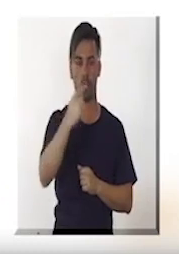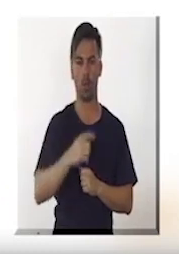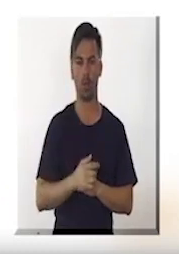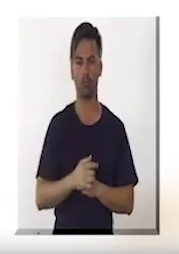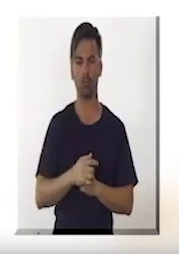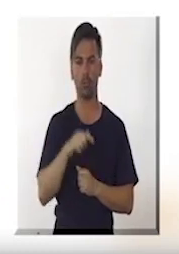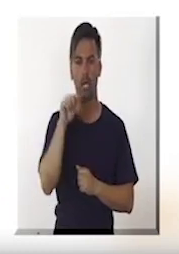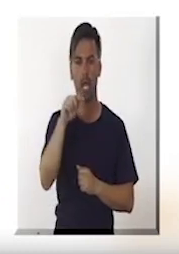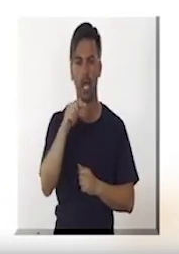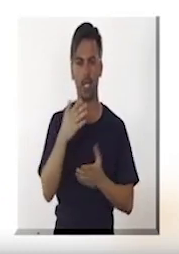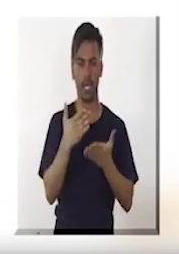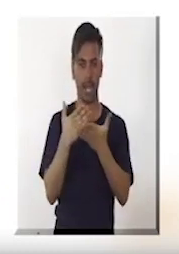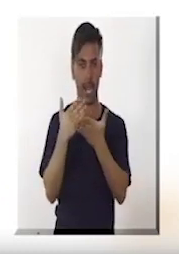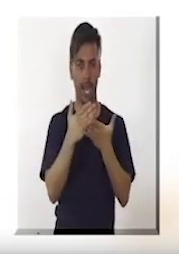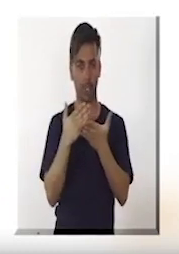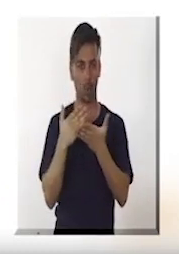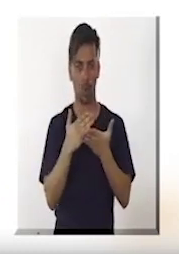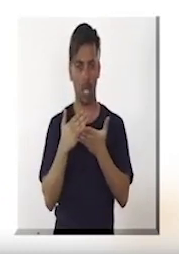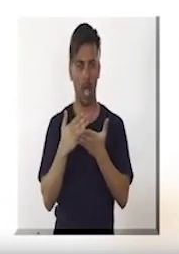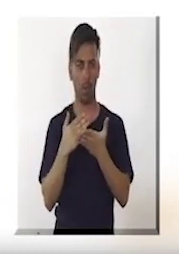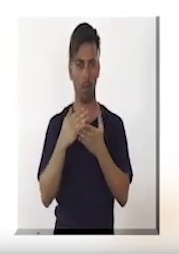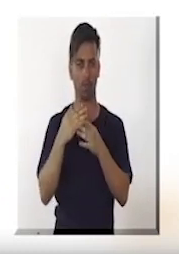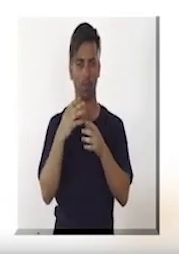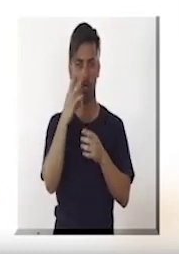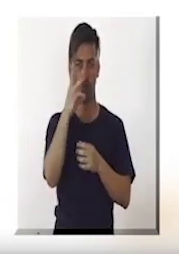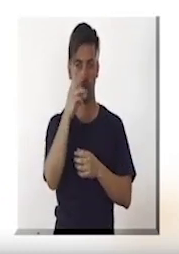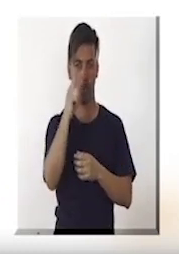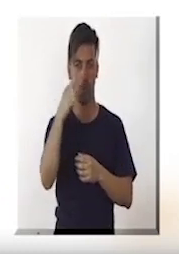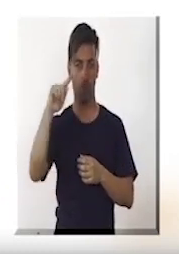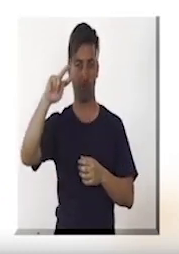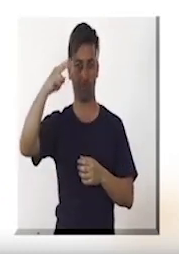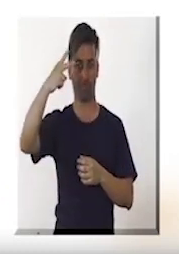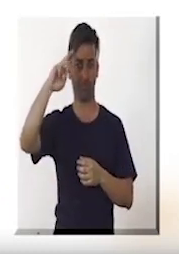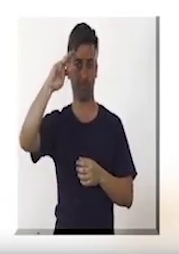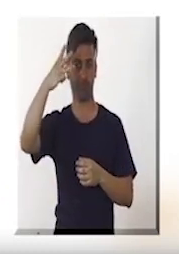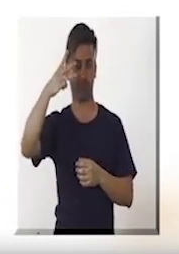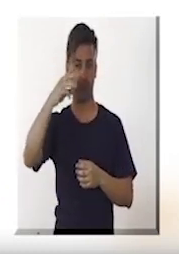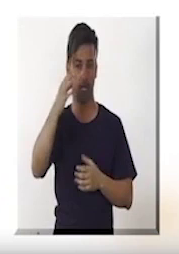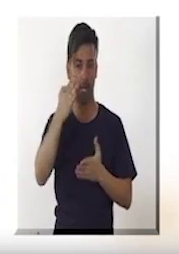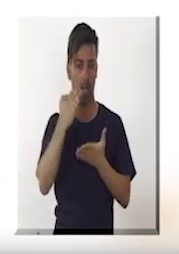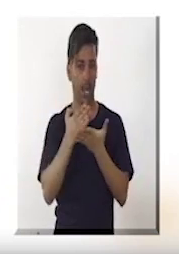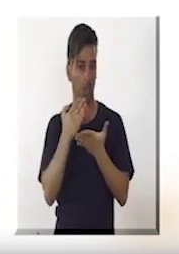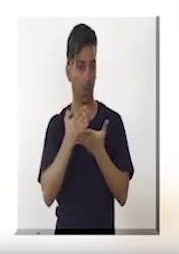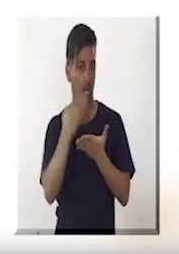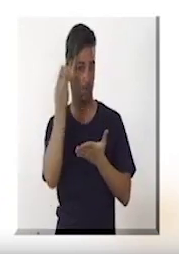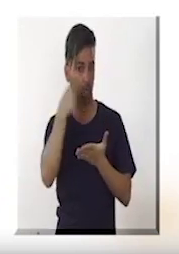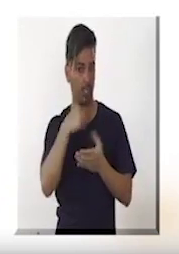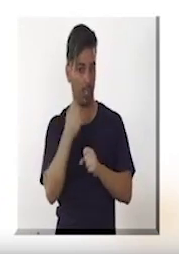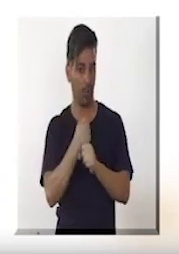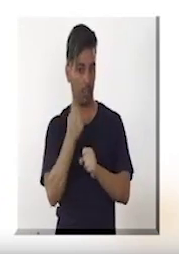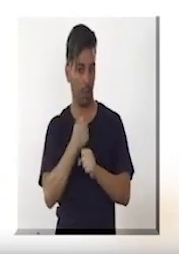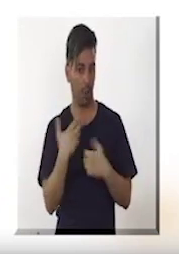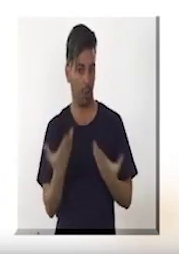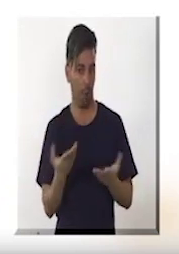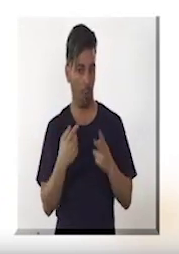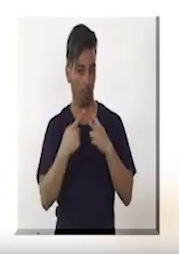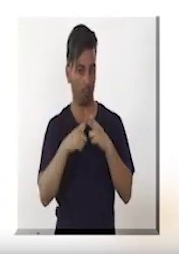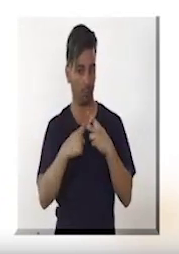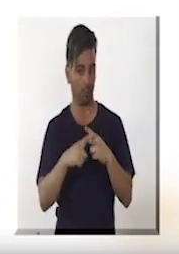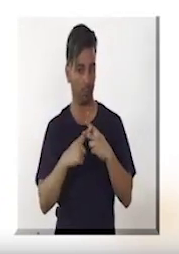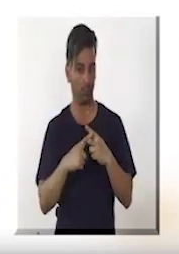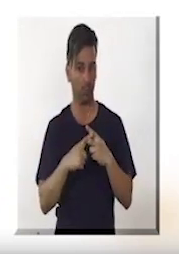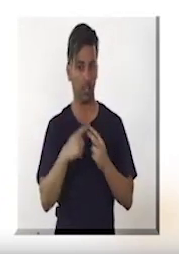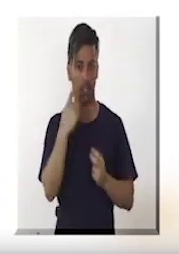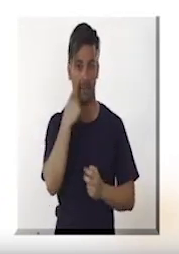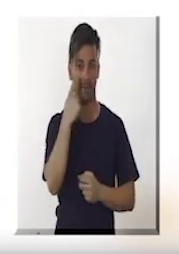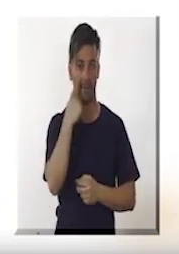comenzamos la primera unidad de este grado y nos dimos cuenta que los exponentes negativos se